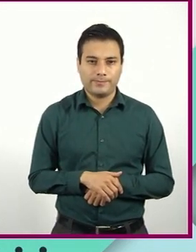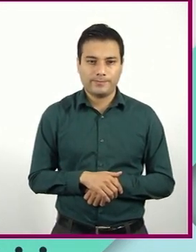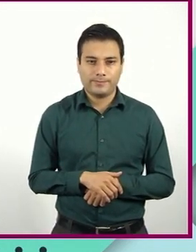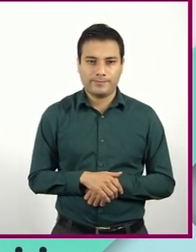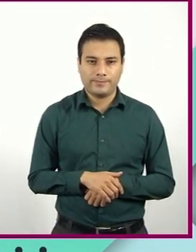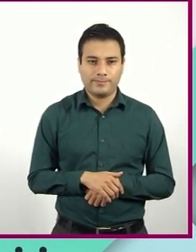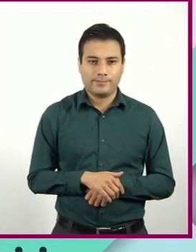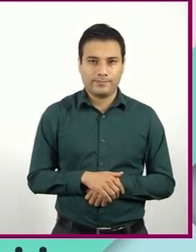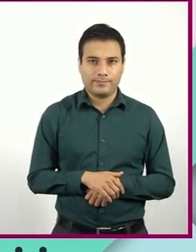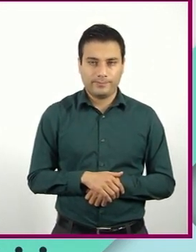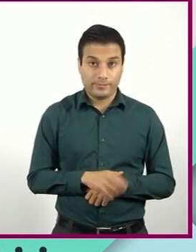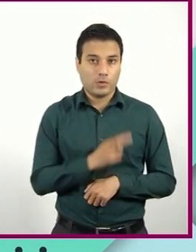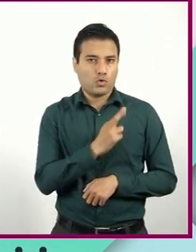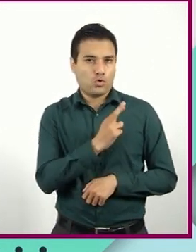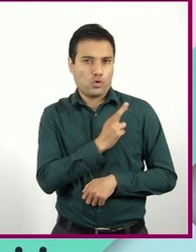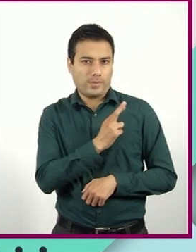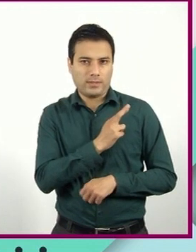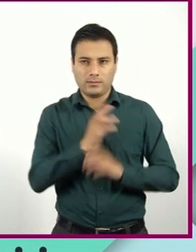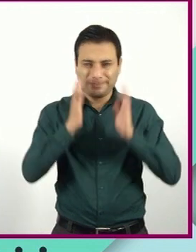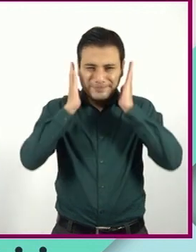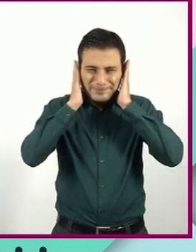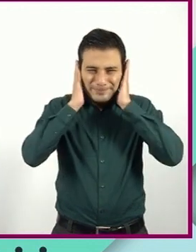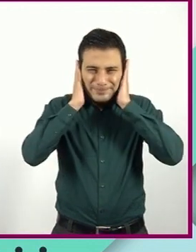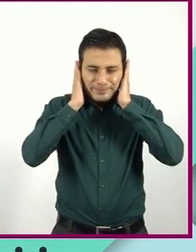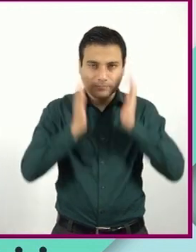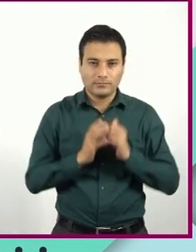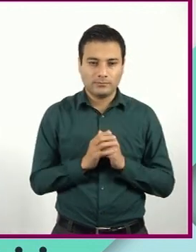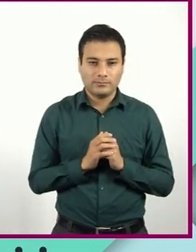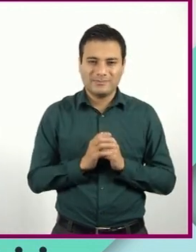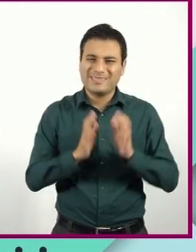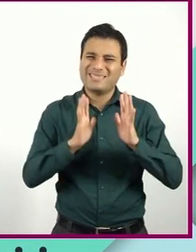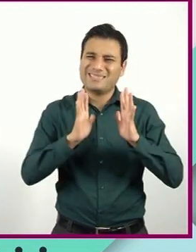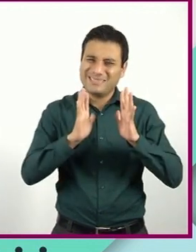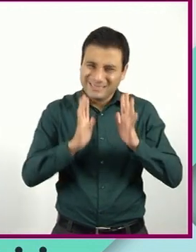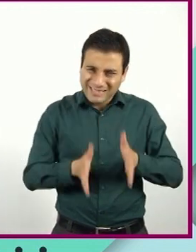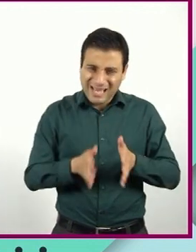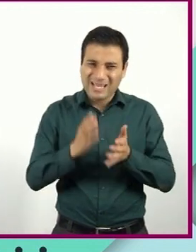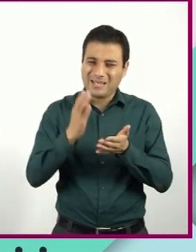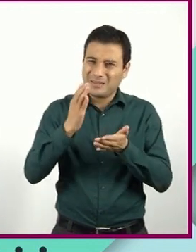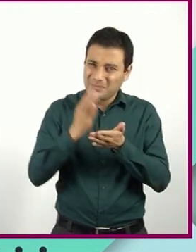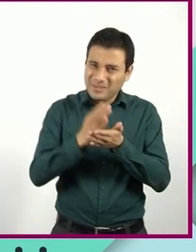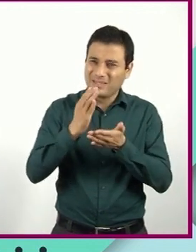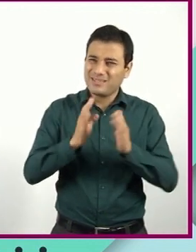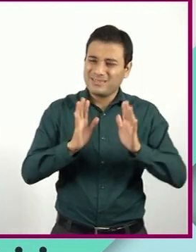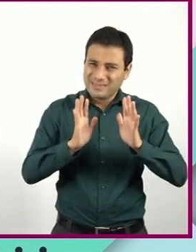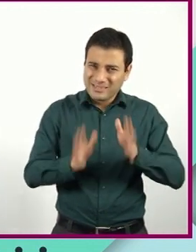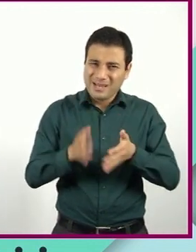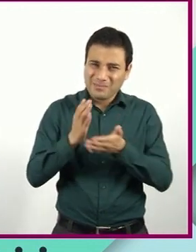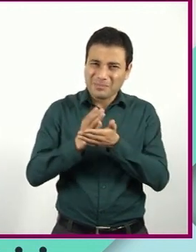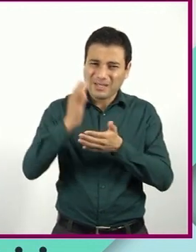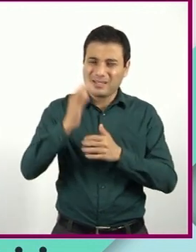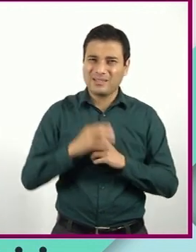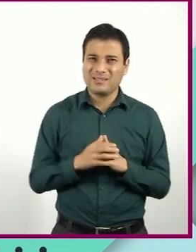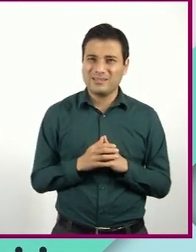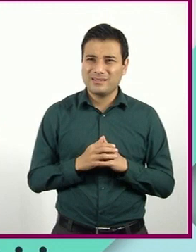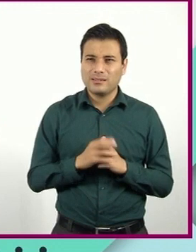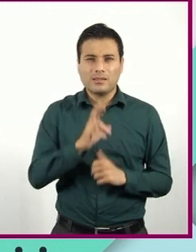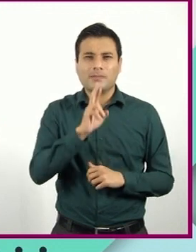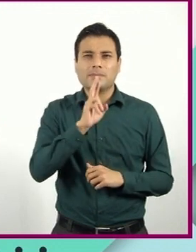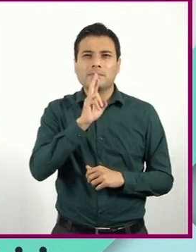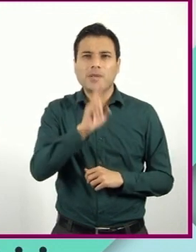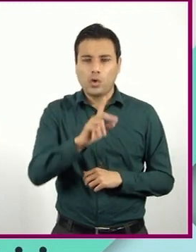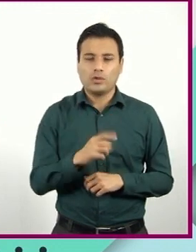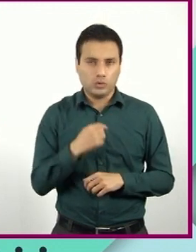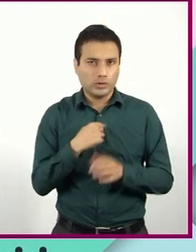Robert se tapó los oídos. Ya para, dijo el anciano. Quizás sea mejor que te los